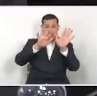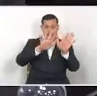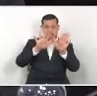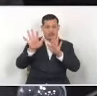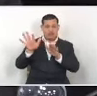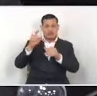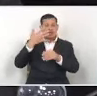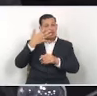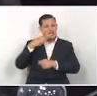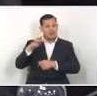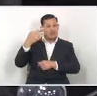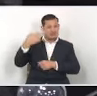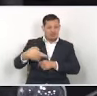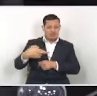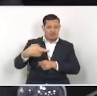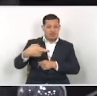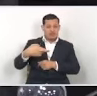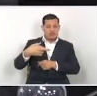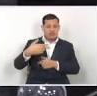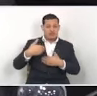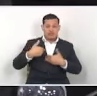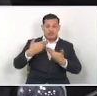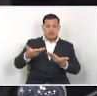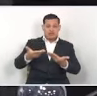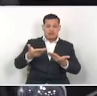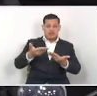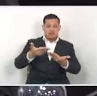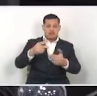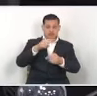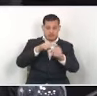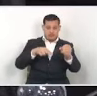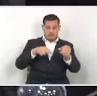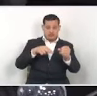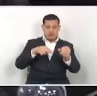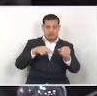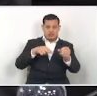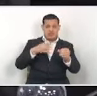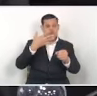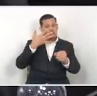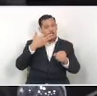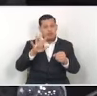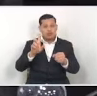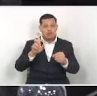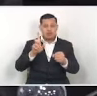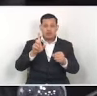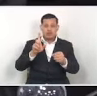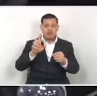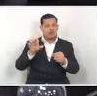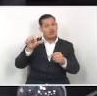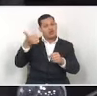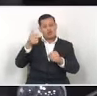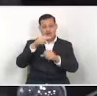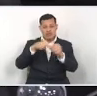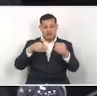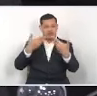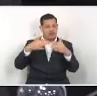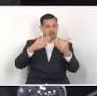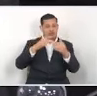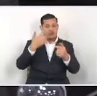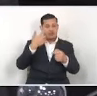ejemplo hipotético y real que está dando. Obviamente este es el precio que te estoy poniendo un ejemplo porque obviamente está en otro precio